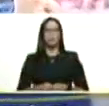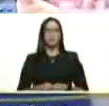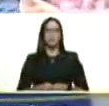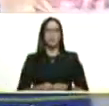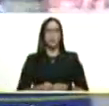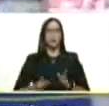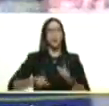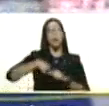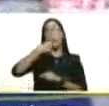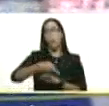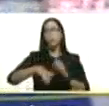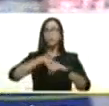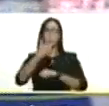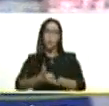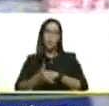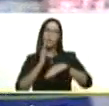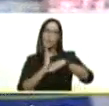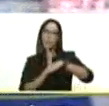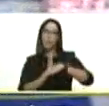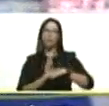otros con proyectos medianos,